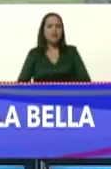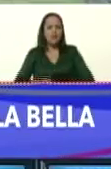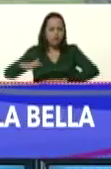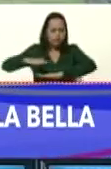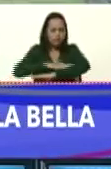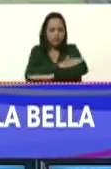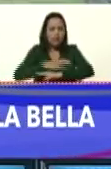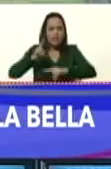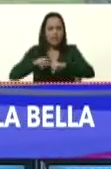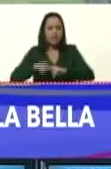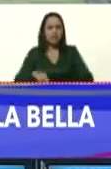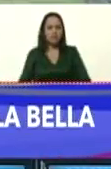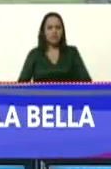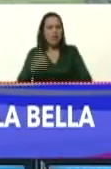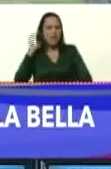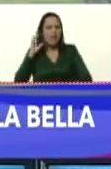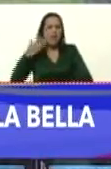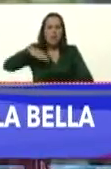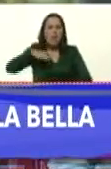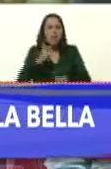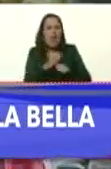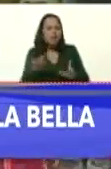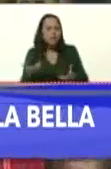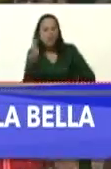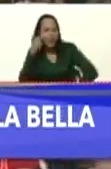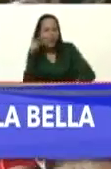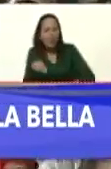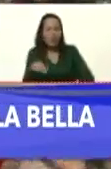¿Dónde está? No lo veo, no lo veo.